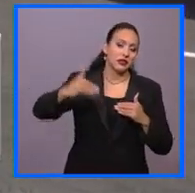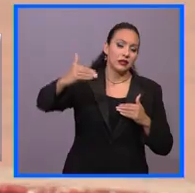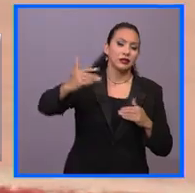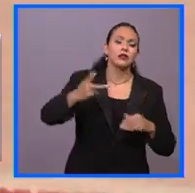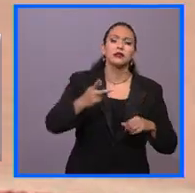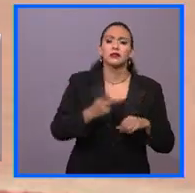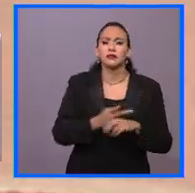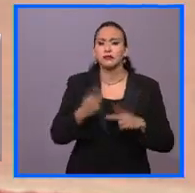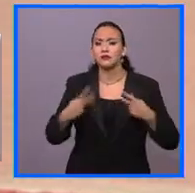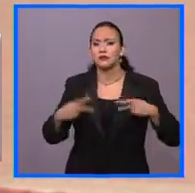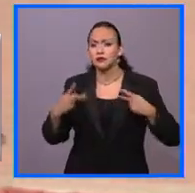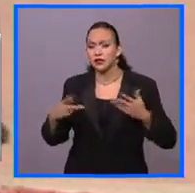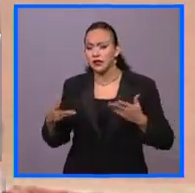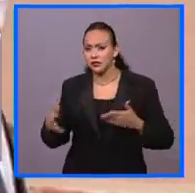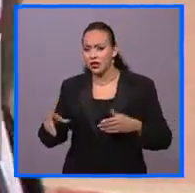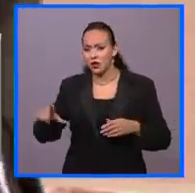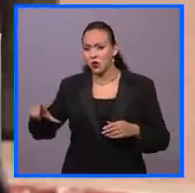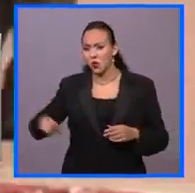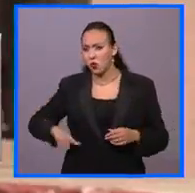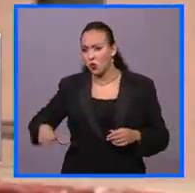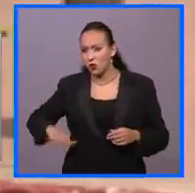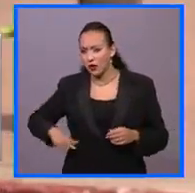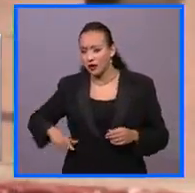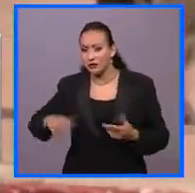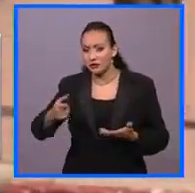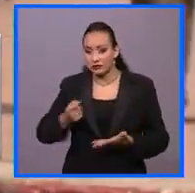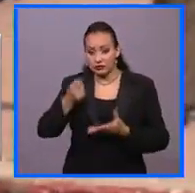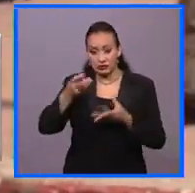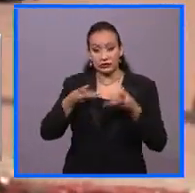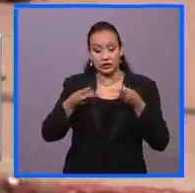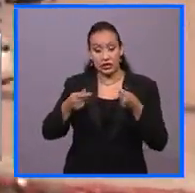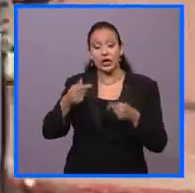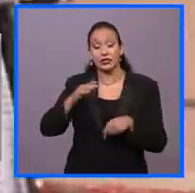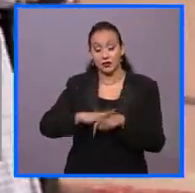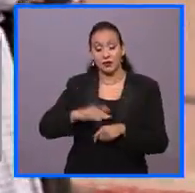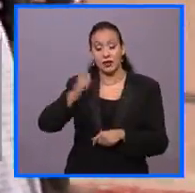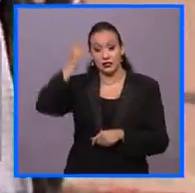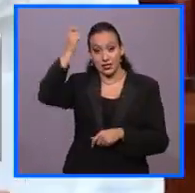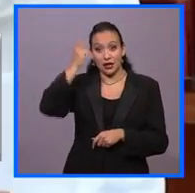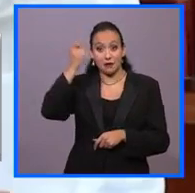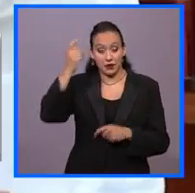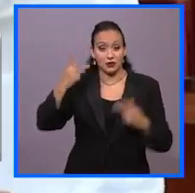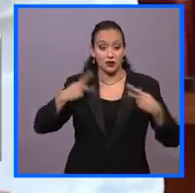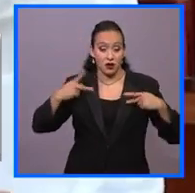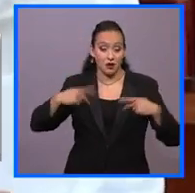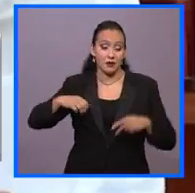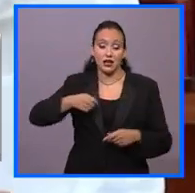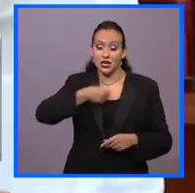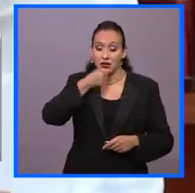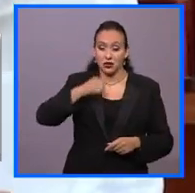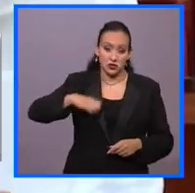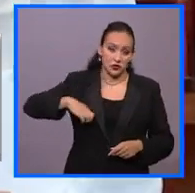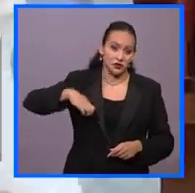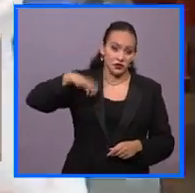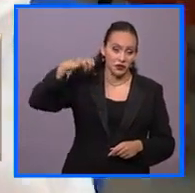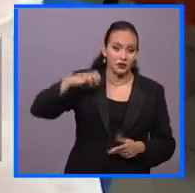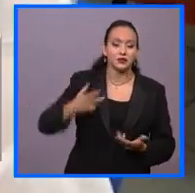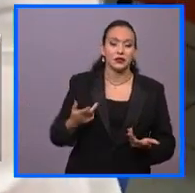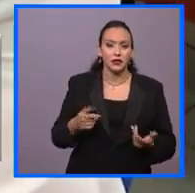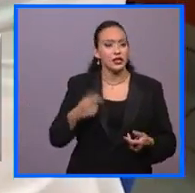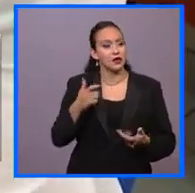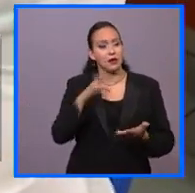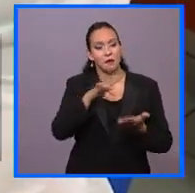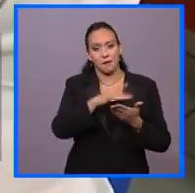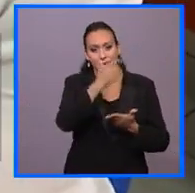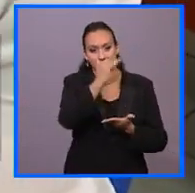federal participable, el gobierno federal destina mayor gasto a pensiones que a participaciones a las entidades federativas, afirmó